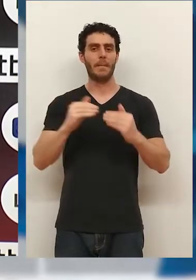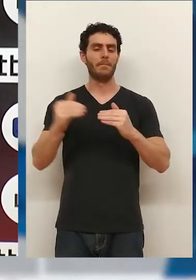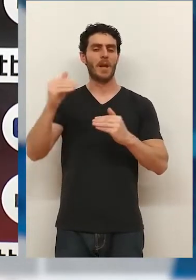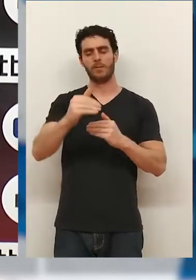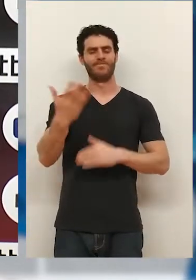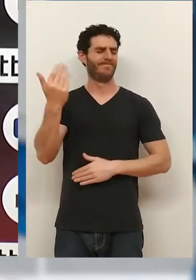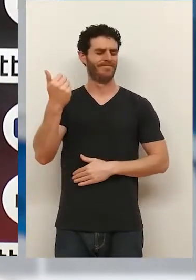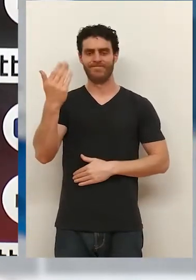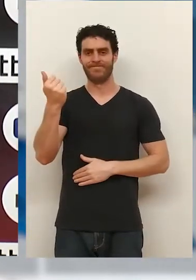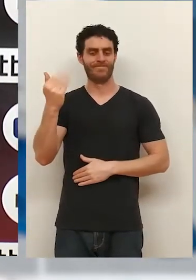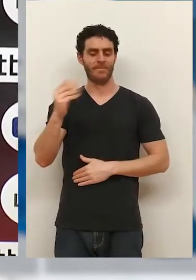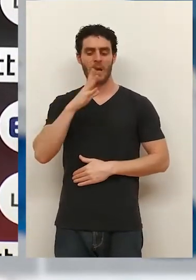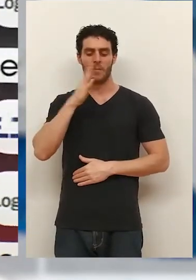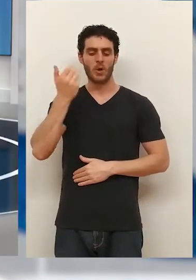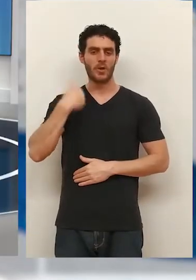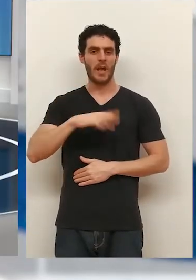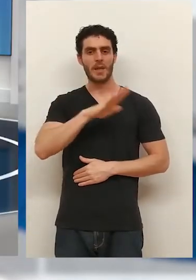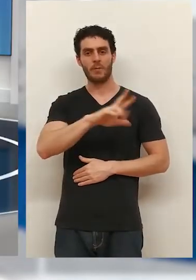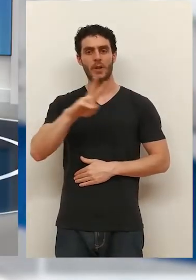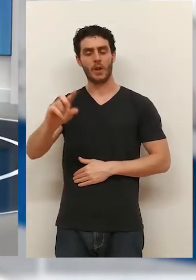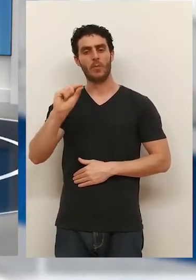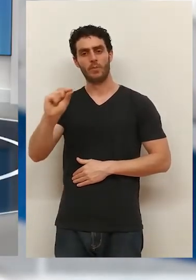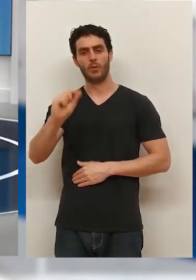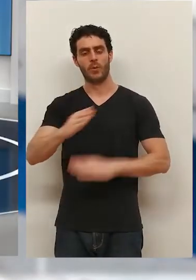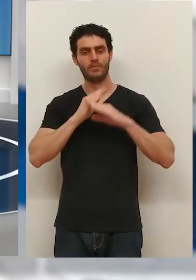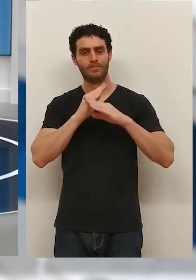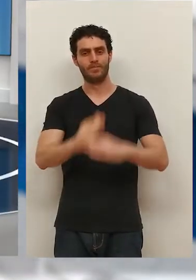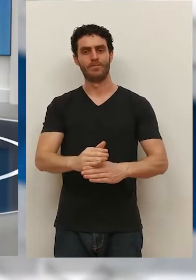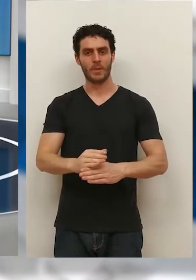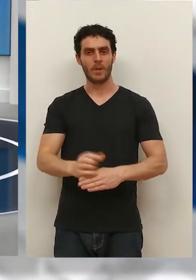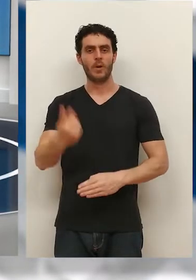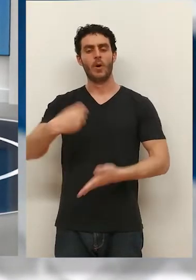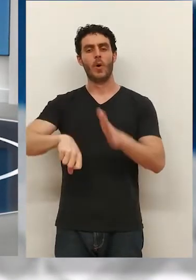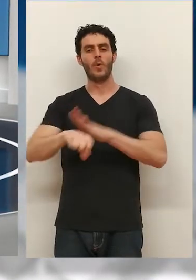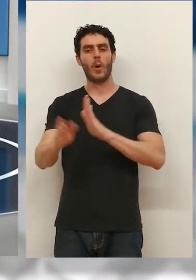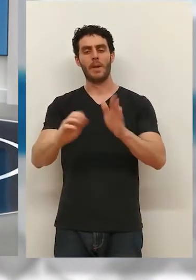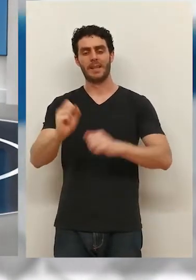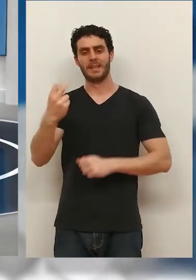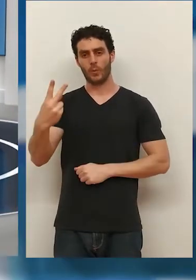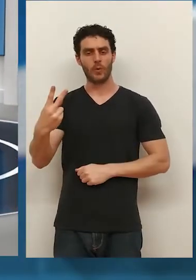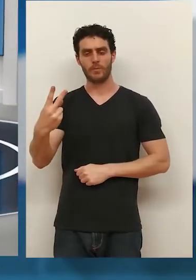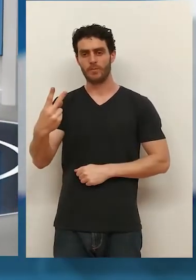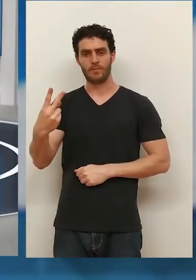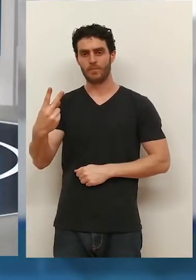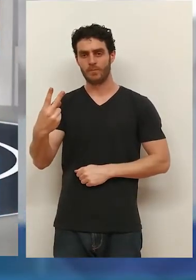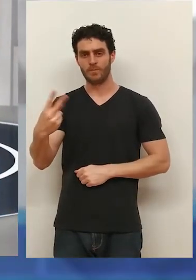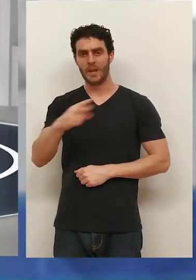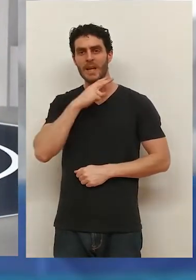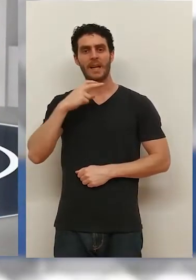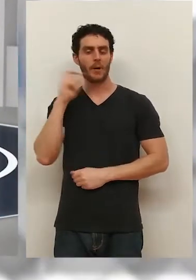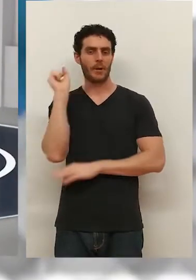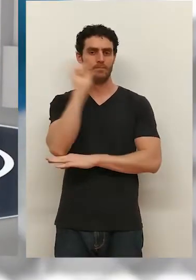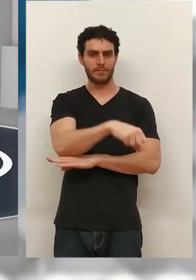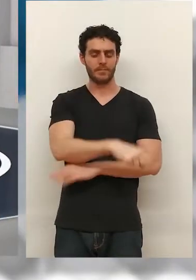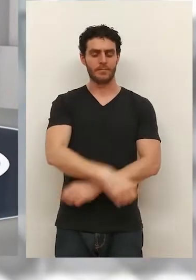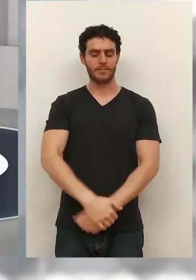rendir y vamos a por el siguiente. También el sábado jugó el Calahorra. Los de Docampo cayeron por 0-1 ante el Rayo Majadahonda